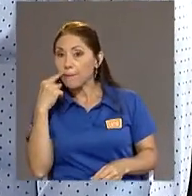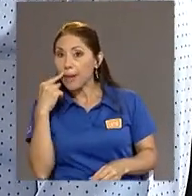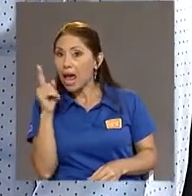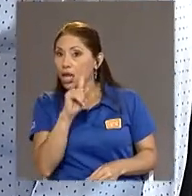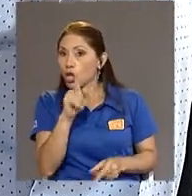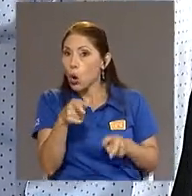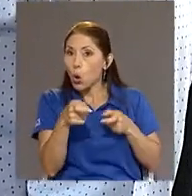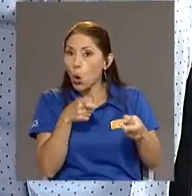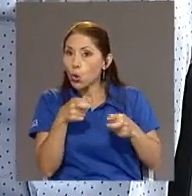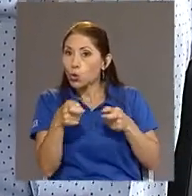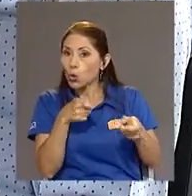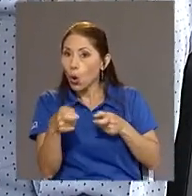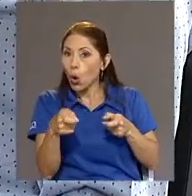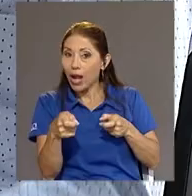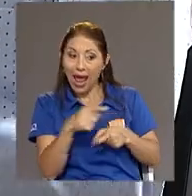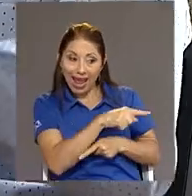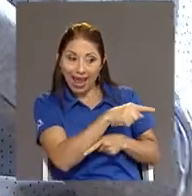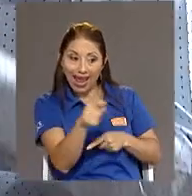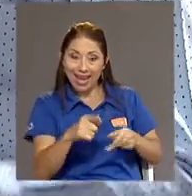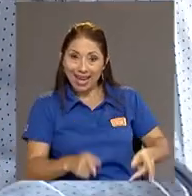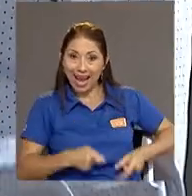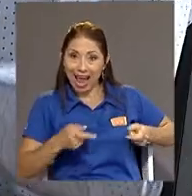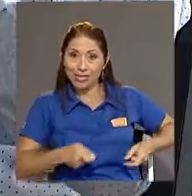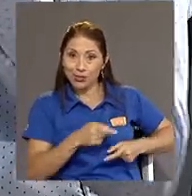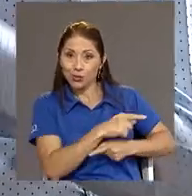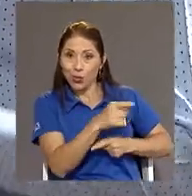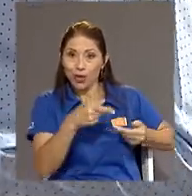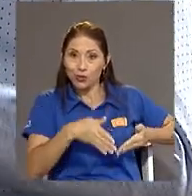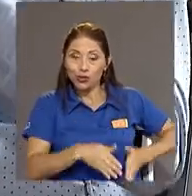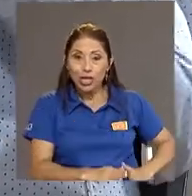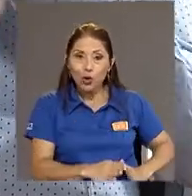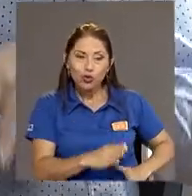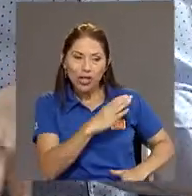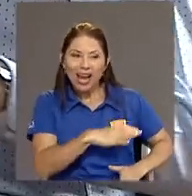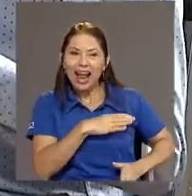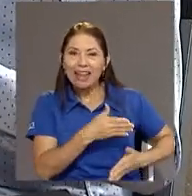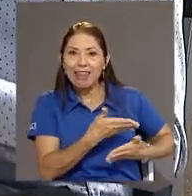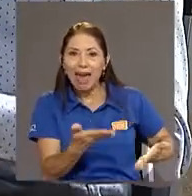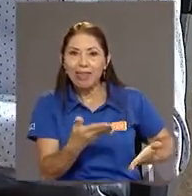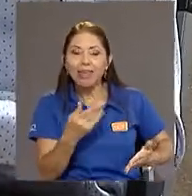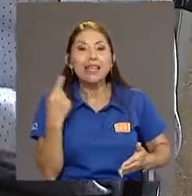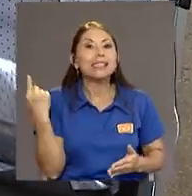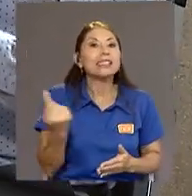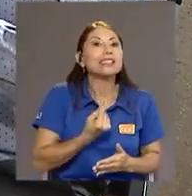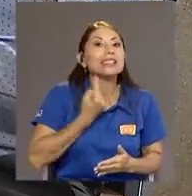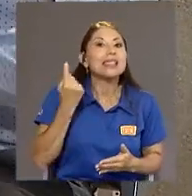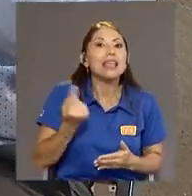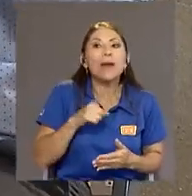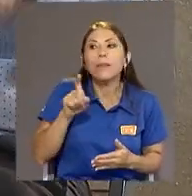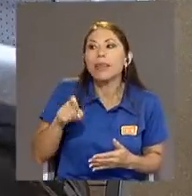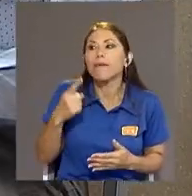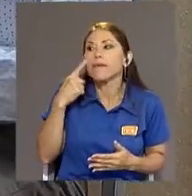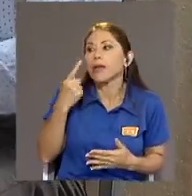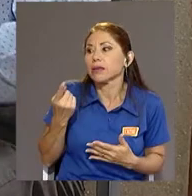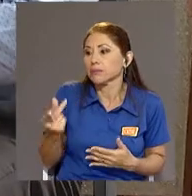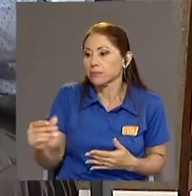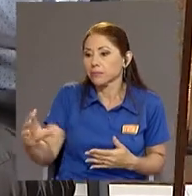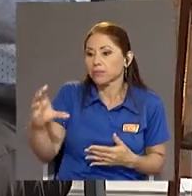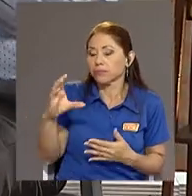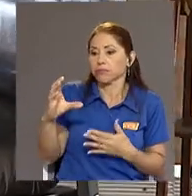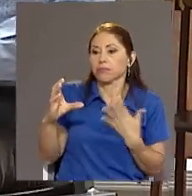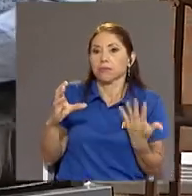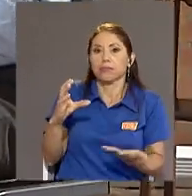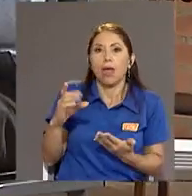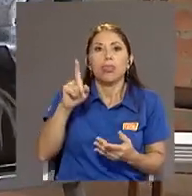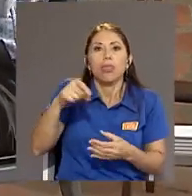gasto de estos hijos, va a tener que siempre empeñar no solamente su ingreso actual, sino va a tener que buscar otro trabajo, y si